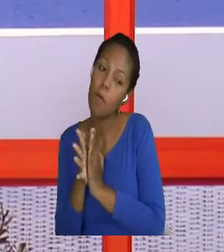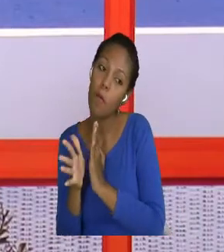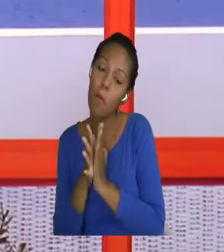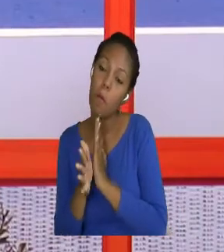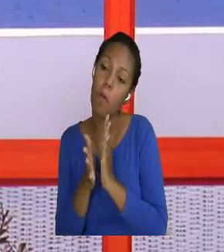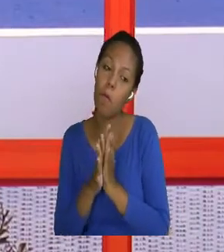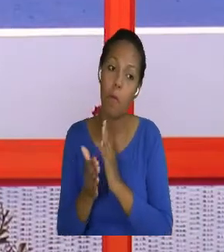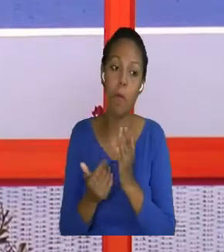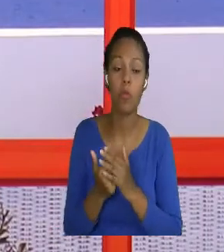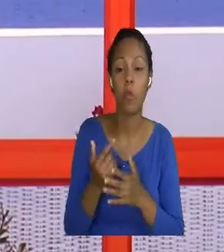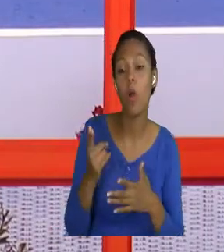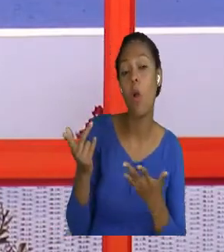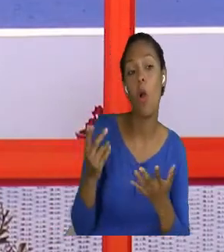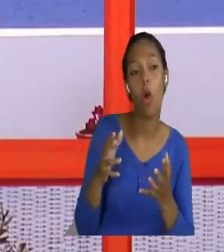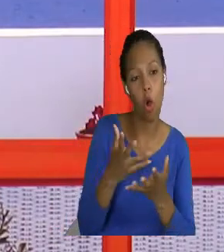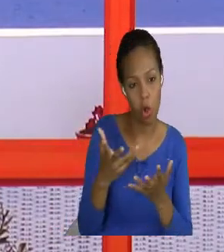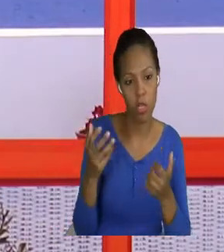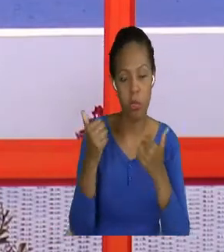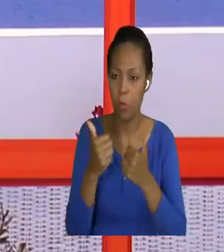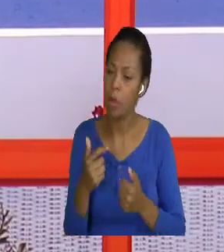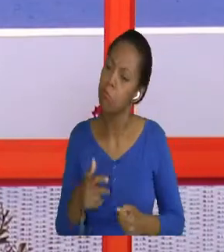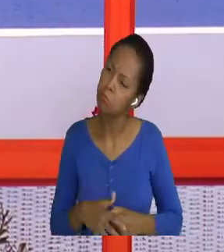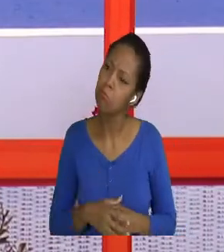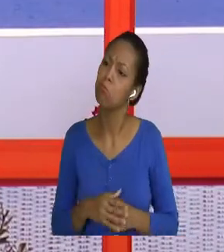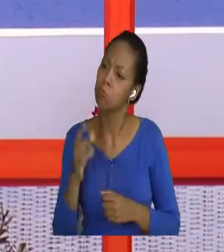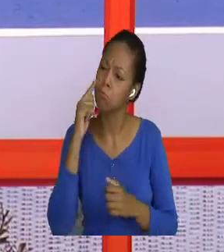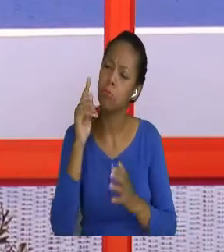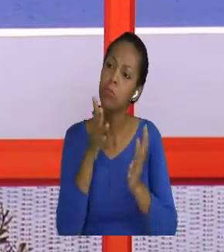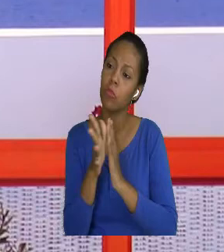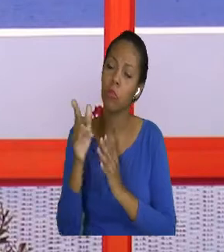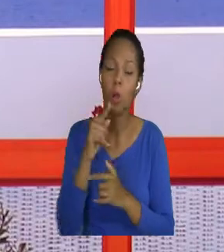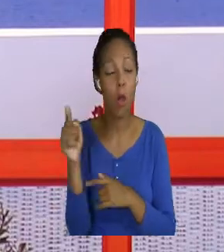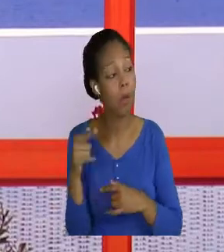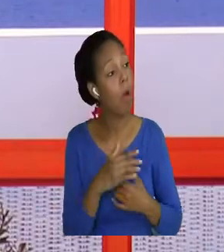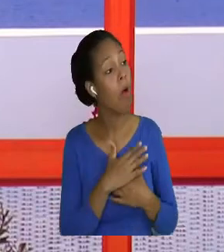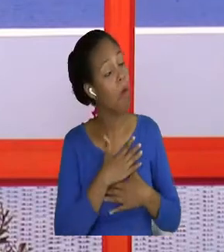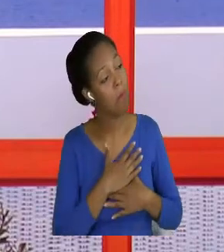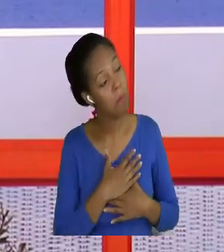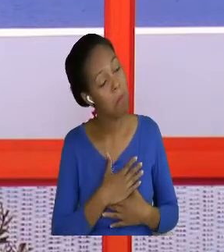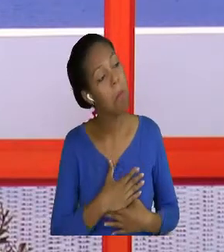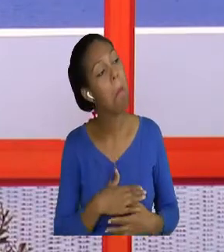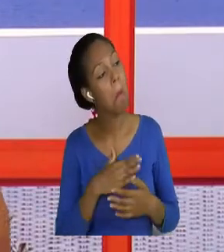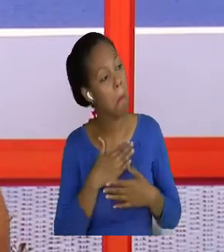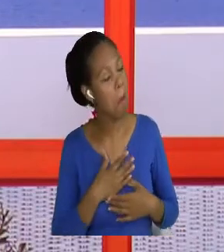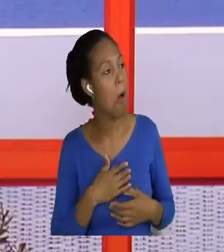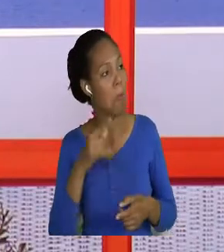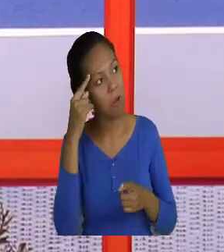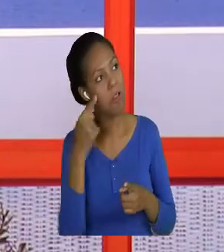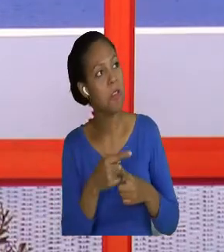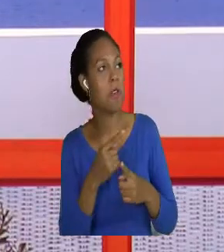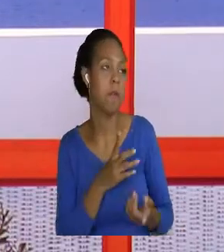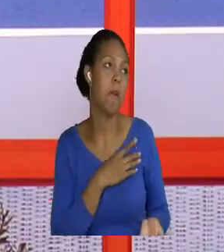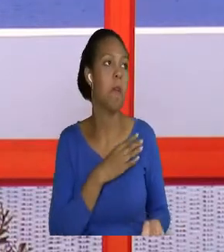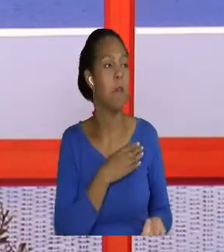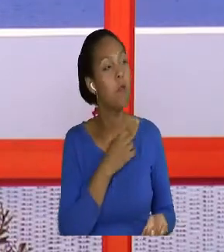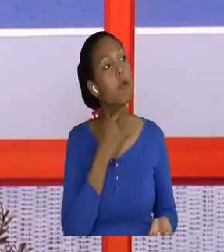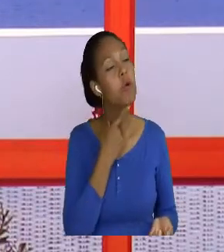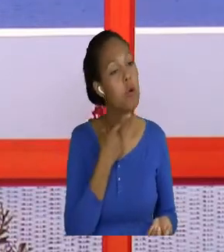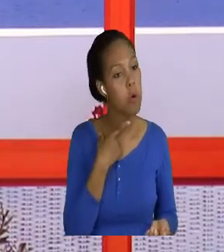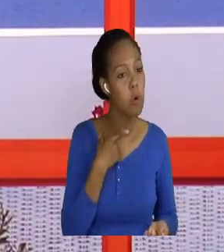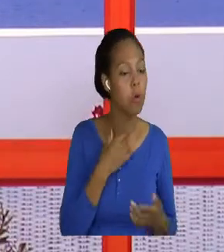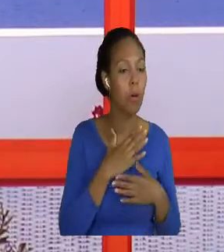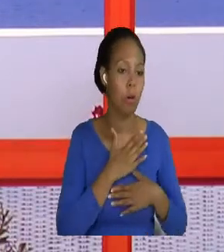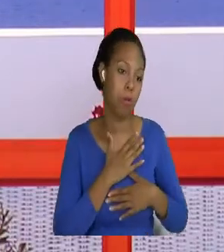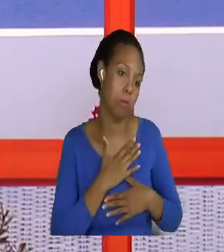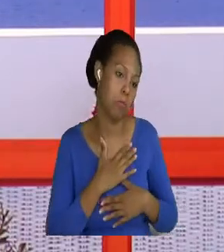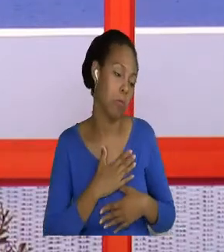importante empezar diciendo algo bueno que nos ayude a que el ambiente, el espacio sea bueno, sea positivo, genere unos sentimientos que van a ser